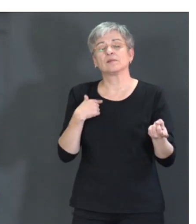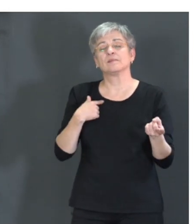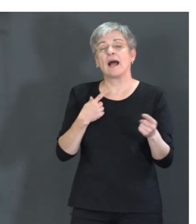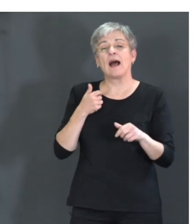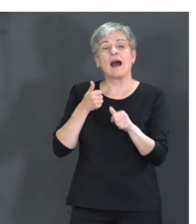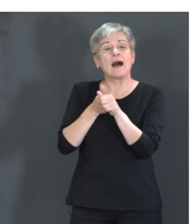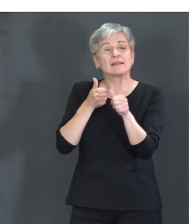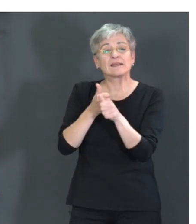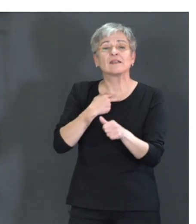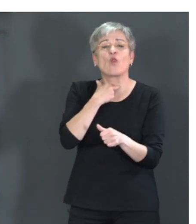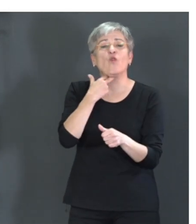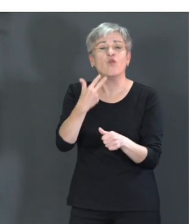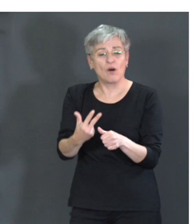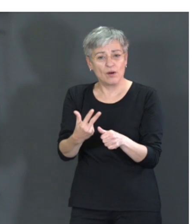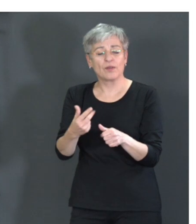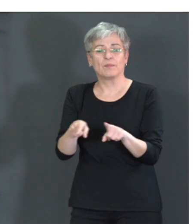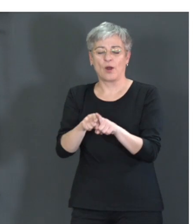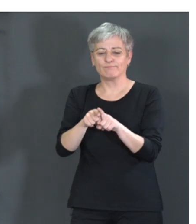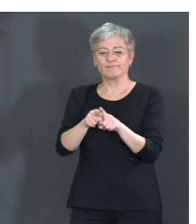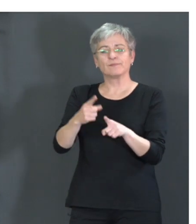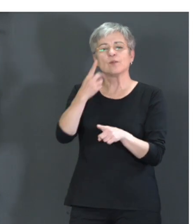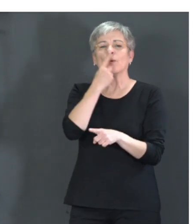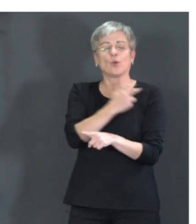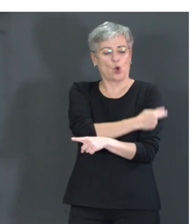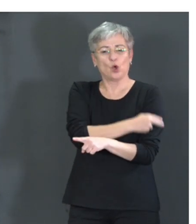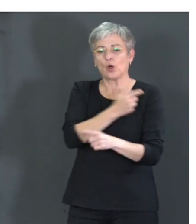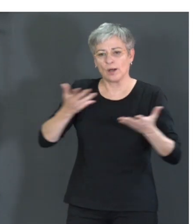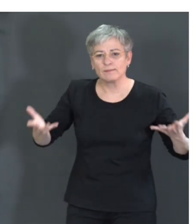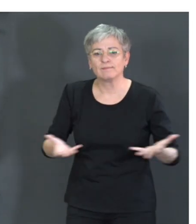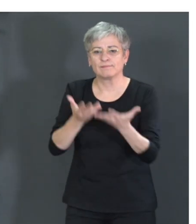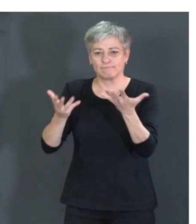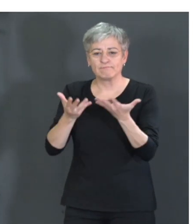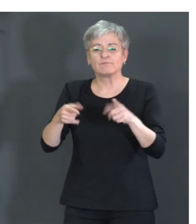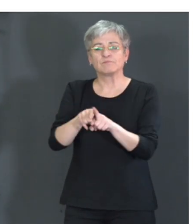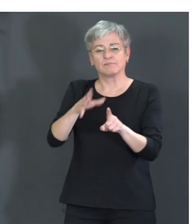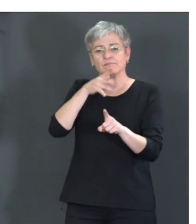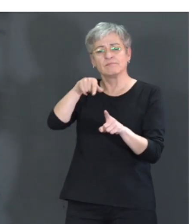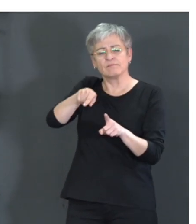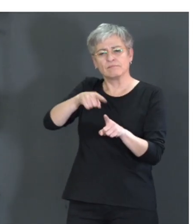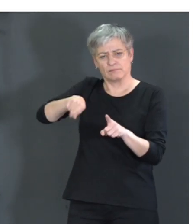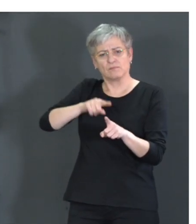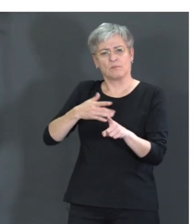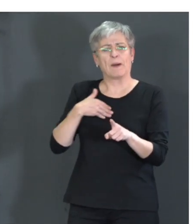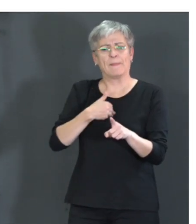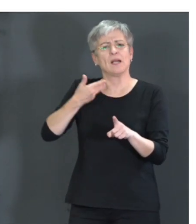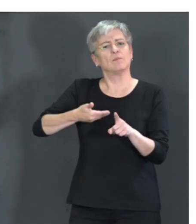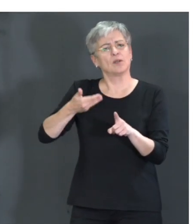vulnerables, impulsado por Cruz Roja, donde también Texos ha tenido un papel muy importante. Y la pregunta sería, pues, ¿qué